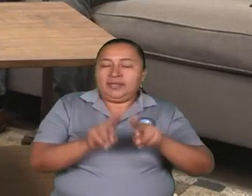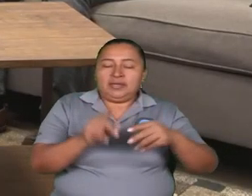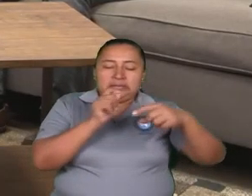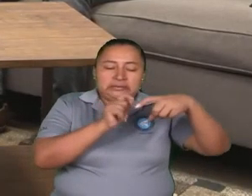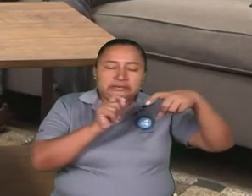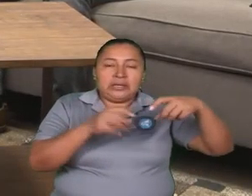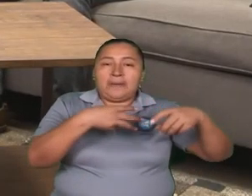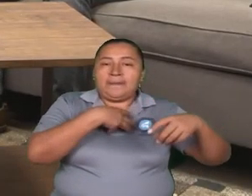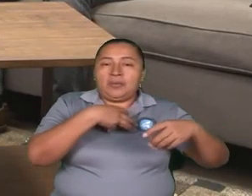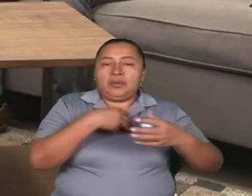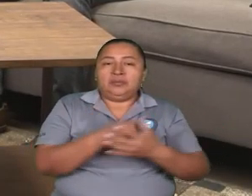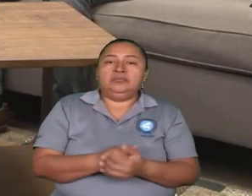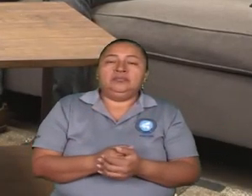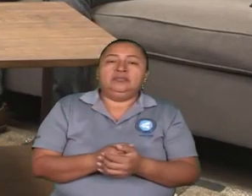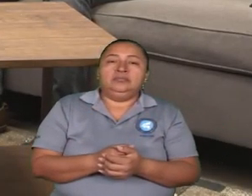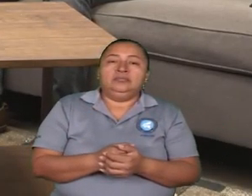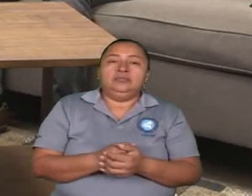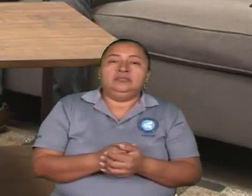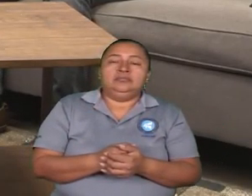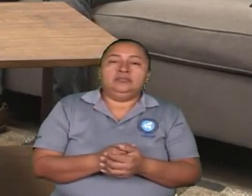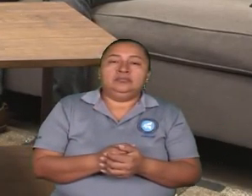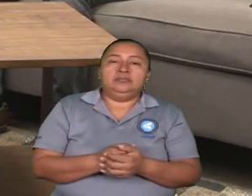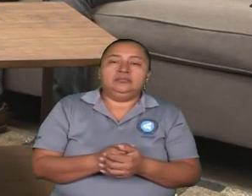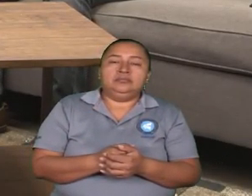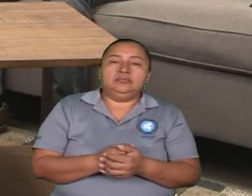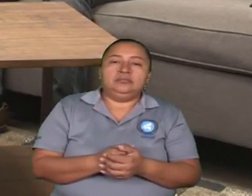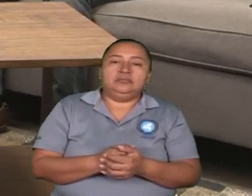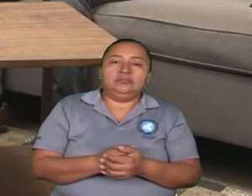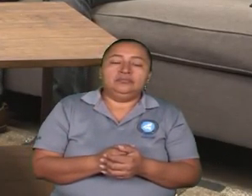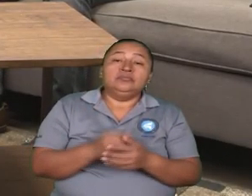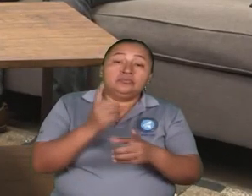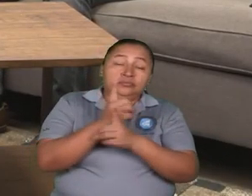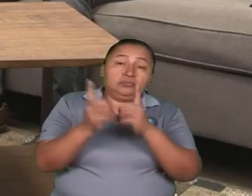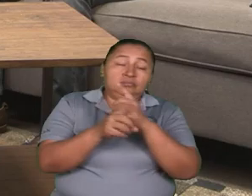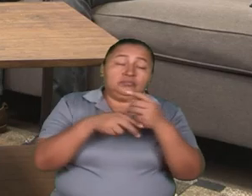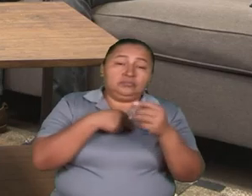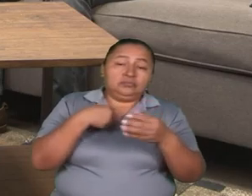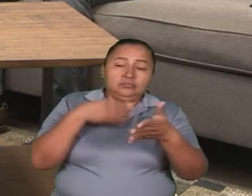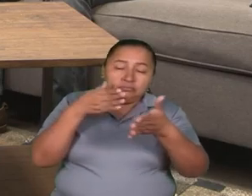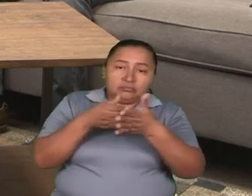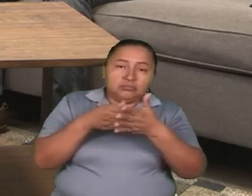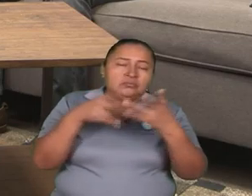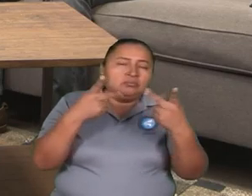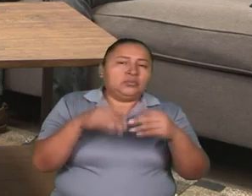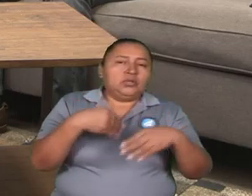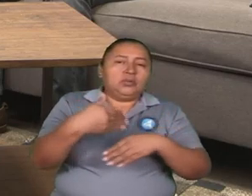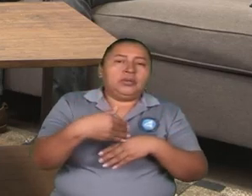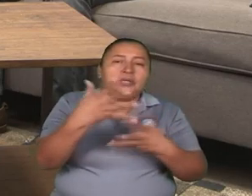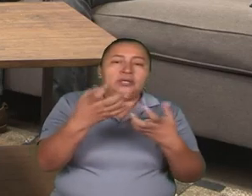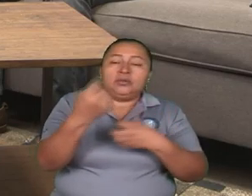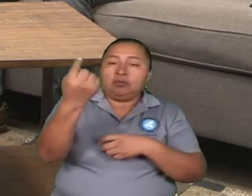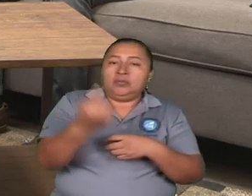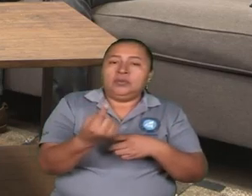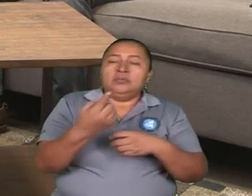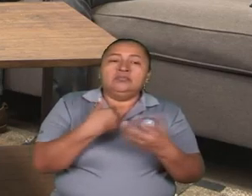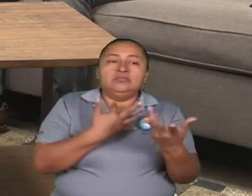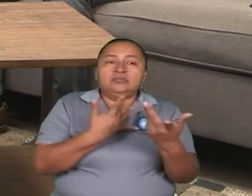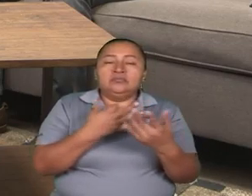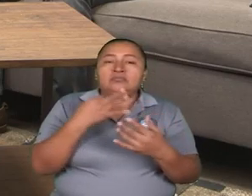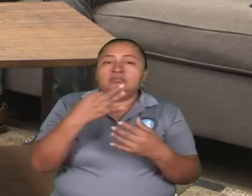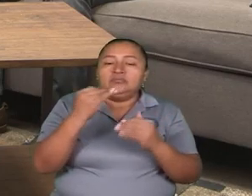también la cocina, la higiene, la seguridad, capacitaciones en lo que es cultura, patrimonio, todo